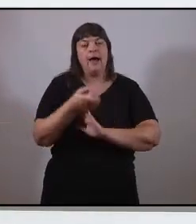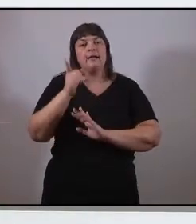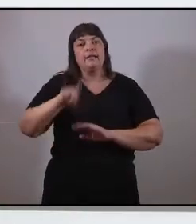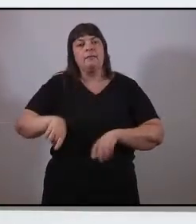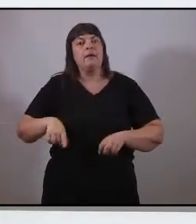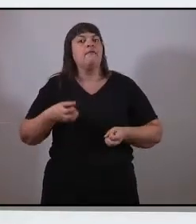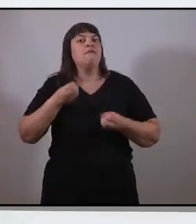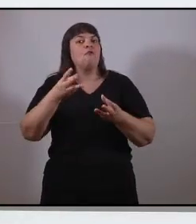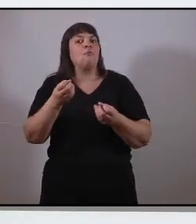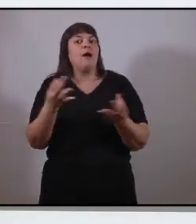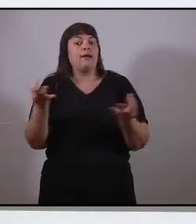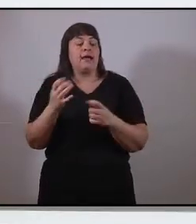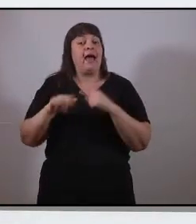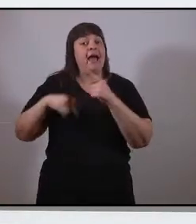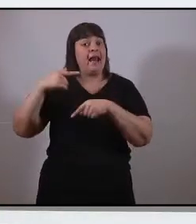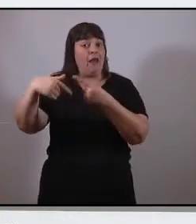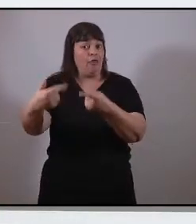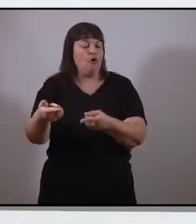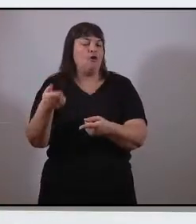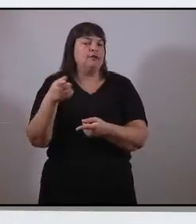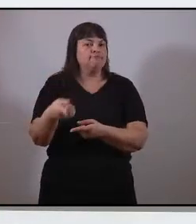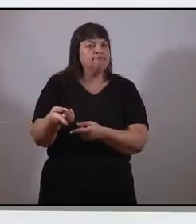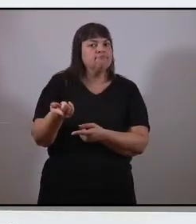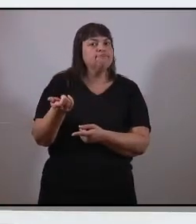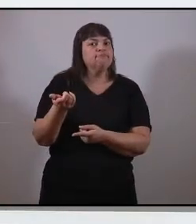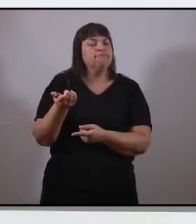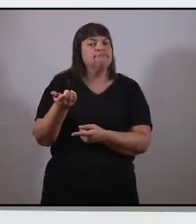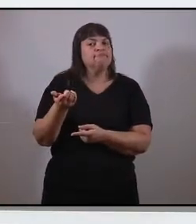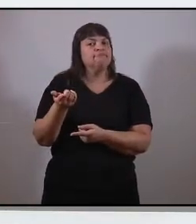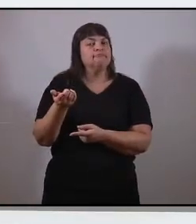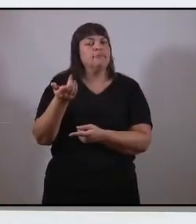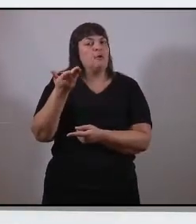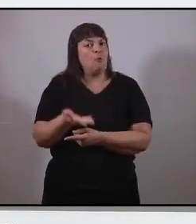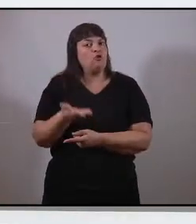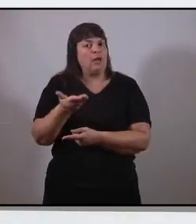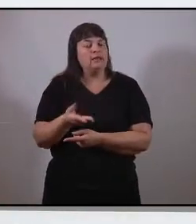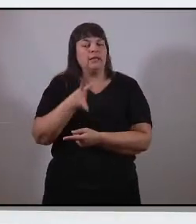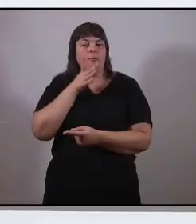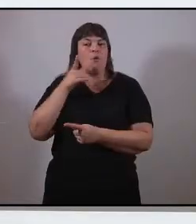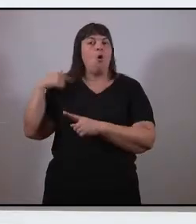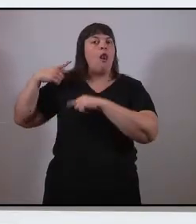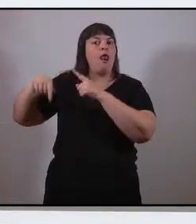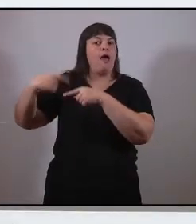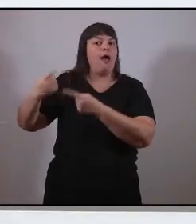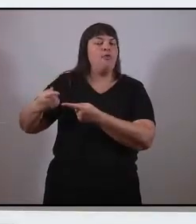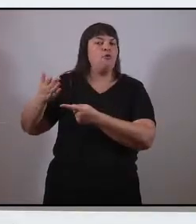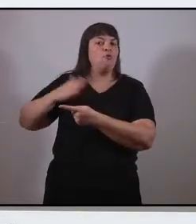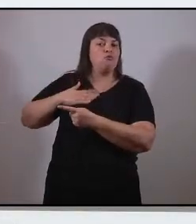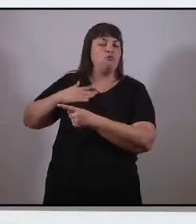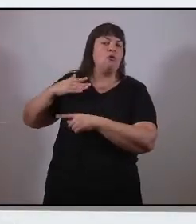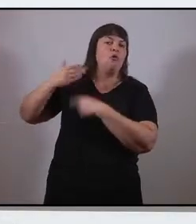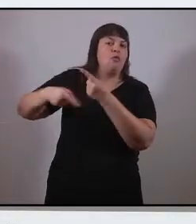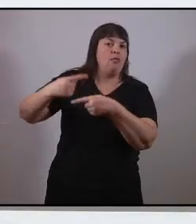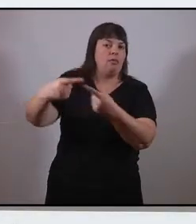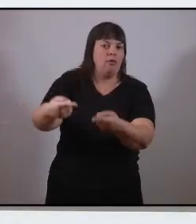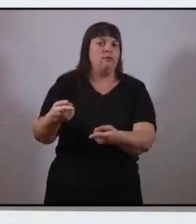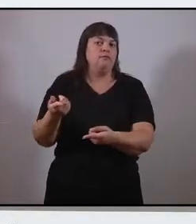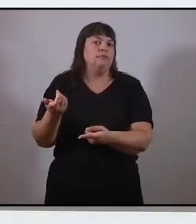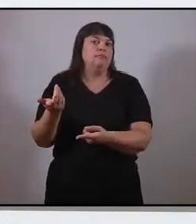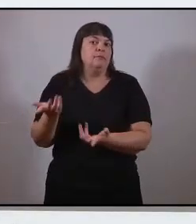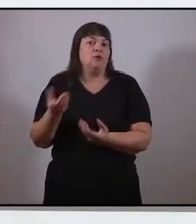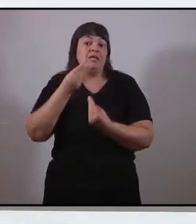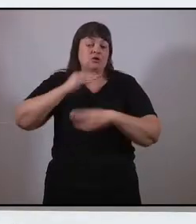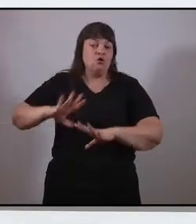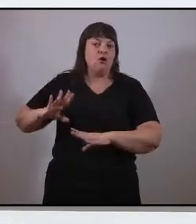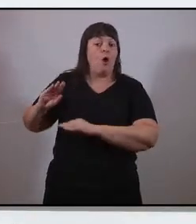a las próximas generaciones la importancia que tiene todo ese legado que hemos recibido. Cuidar de nuestra